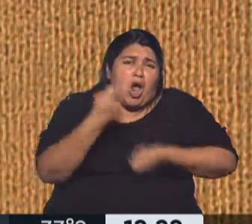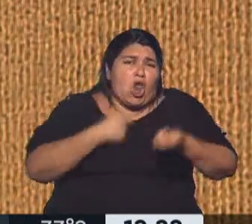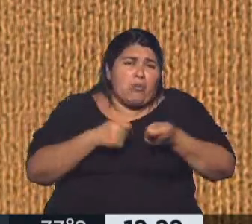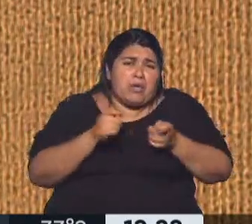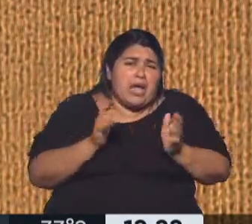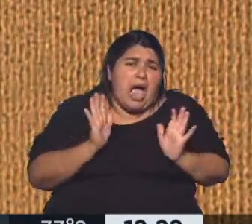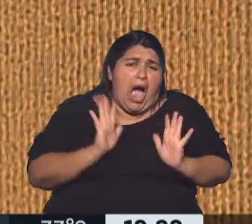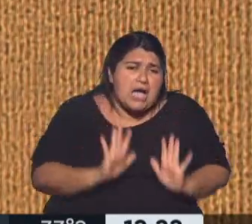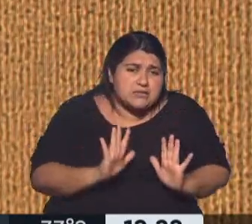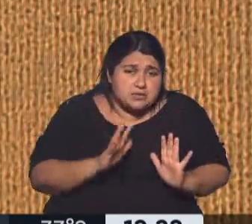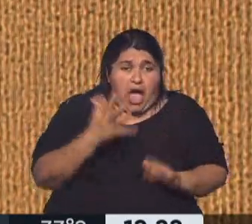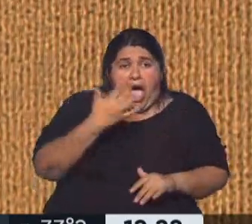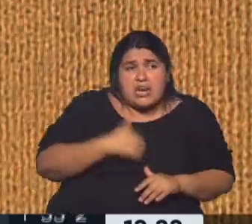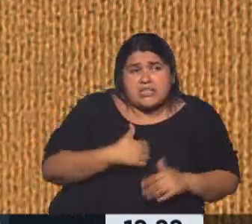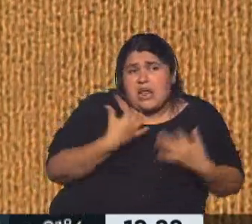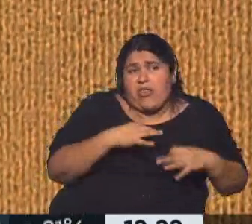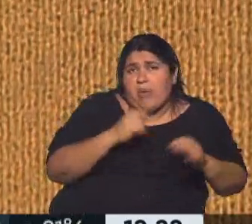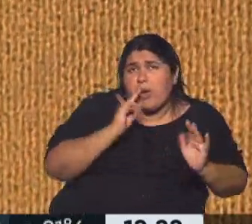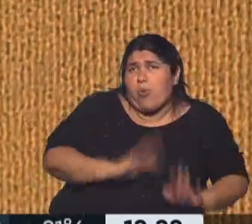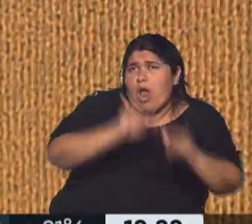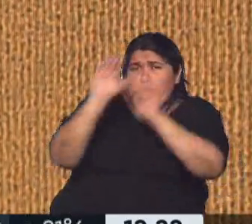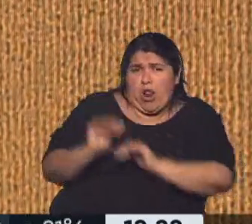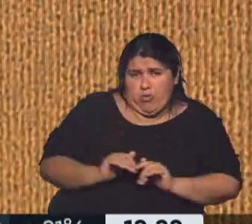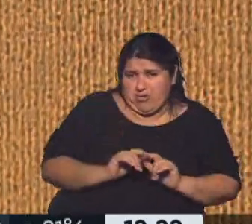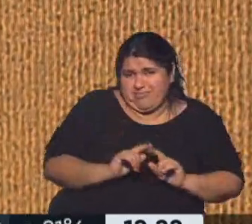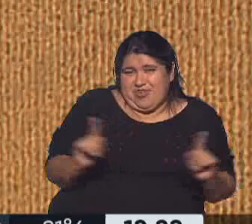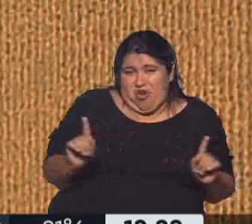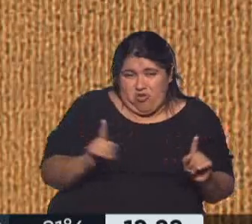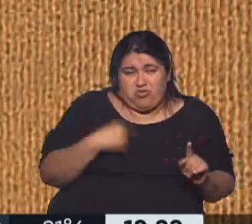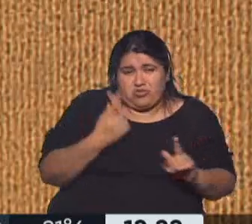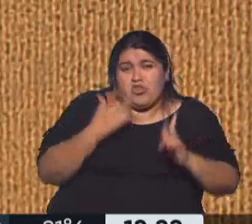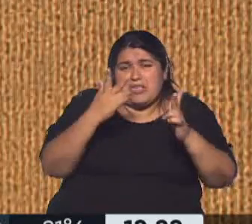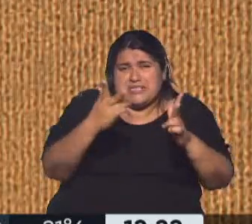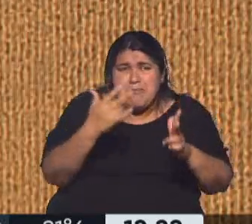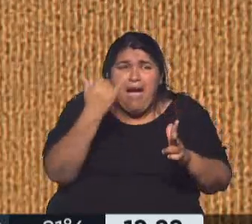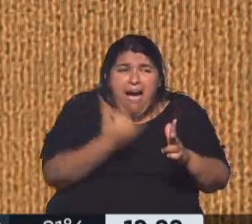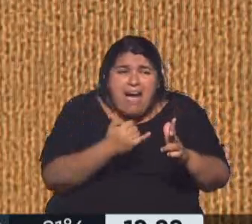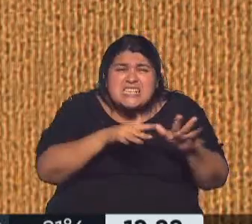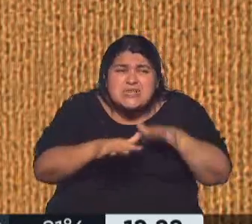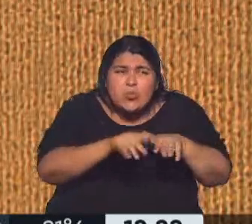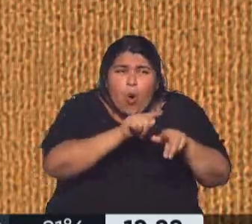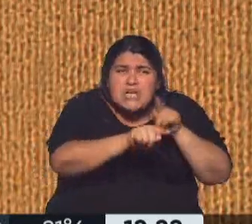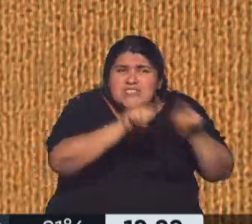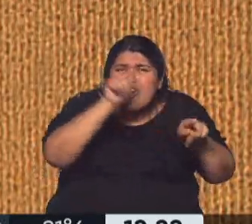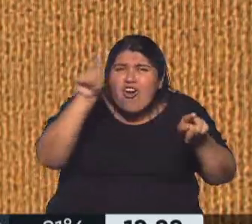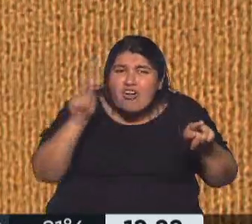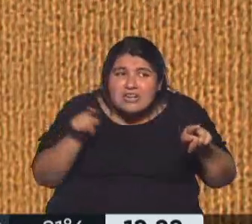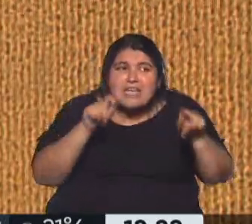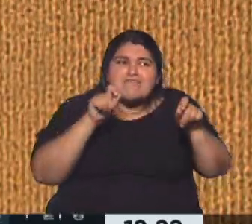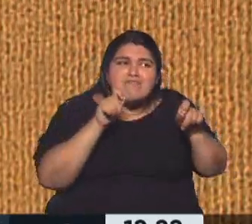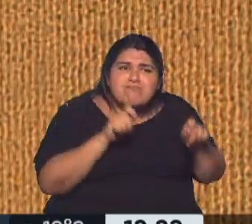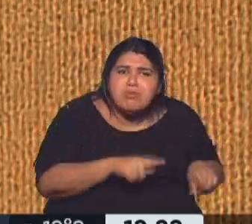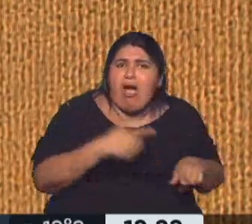mundo funcionan así, por ende Argentina debería funcionar igual. Bueno, no, nosotros solemos decir que hay particularidades que hay que respetar de nuestro país, que hay que